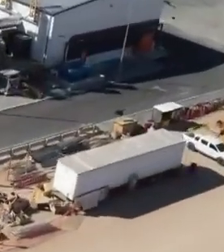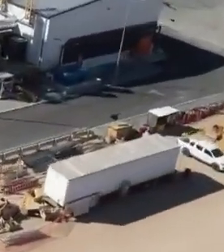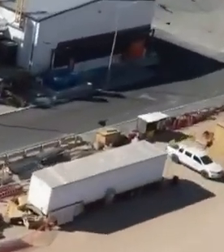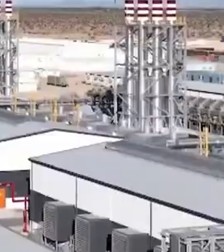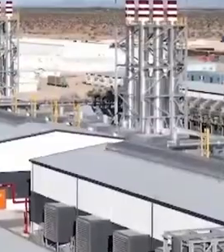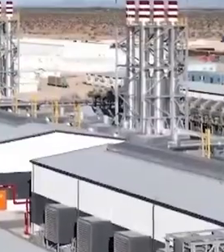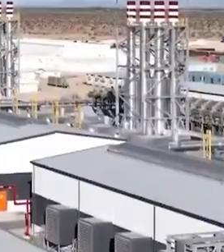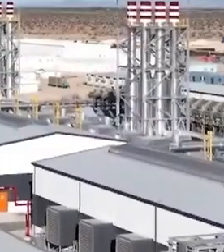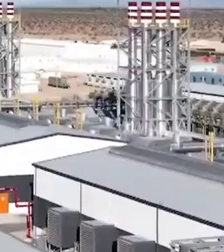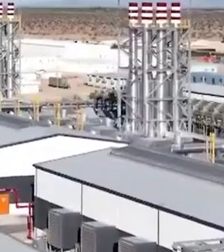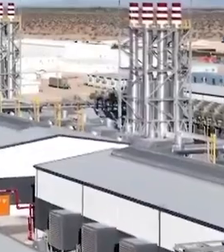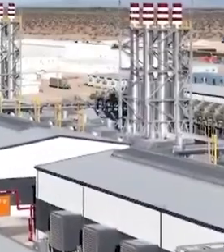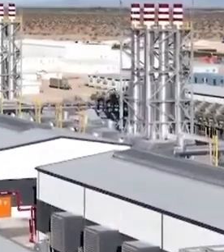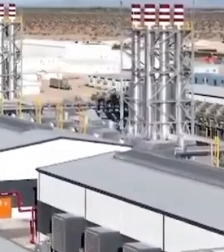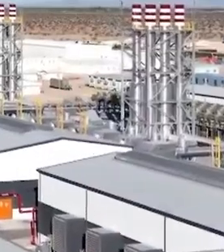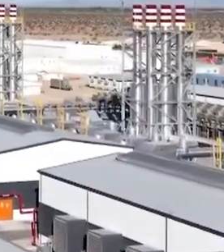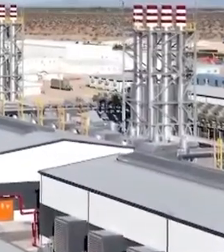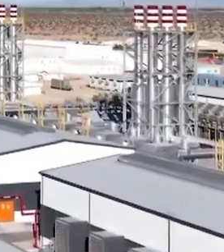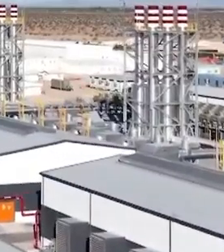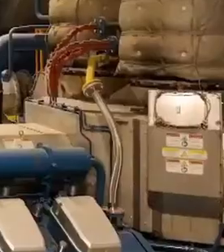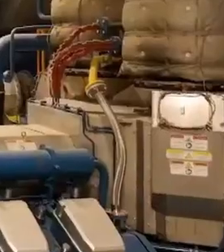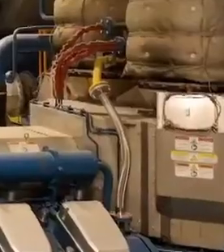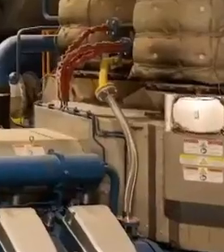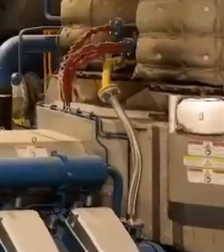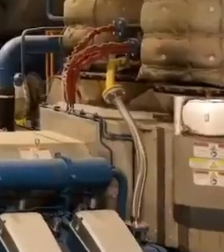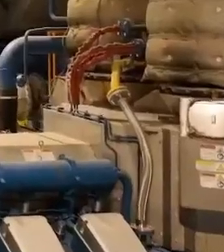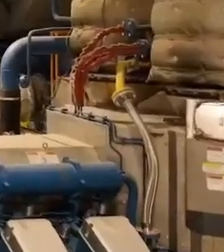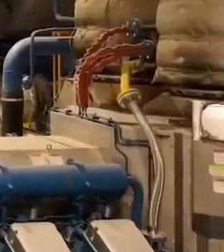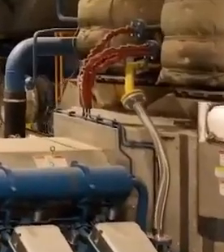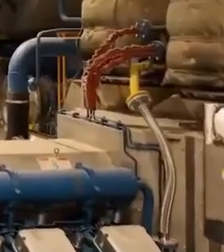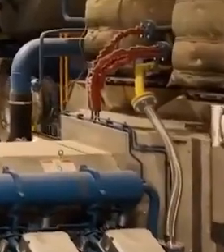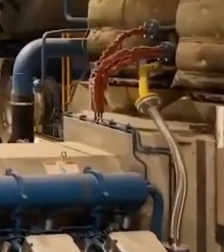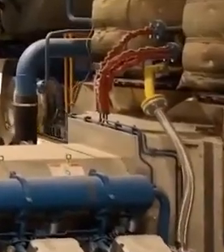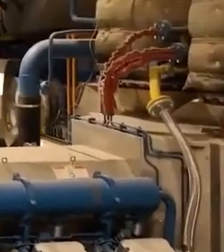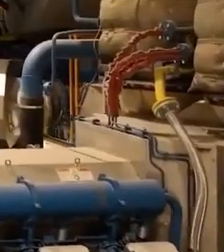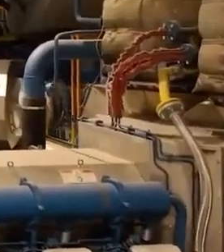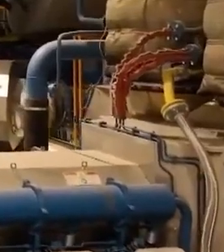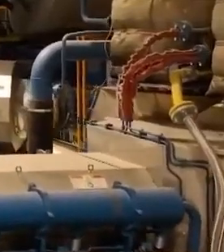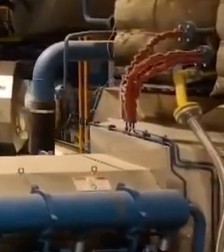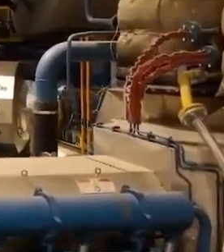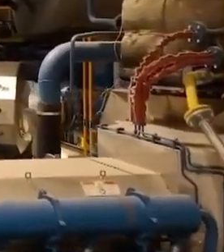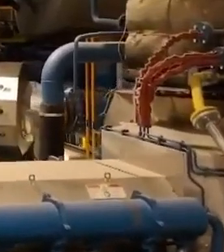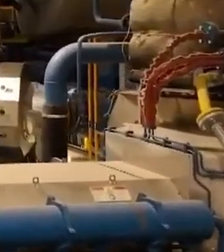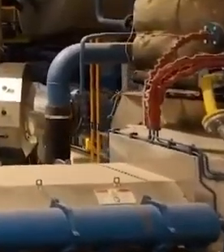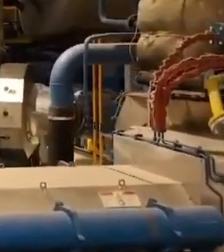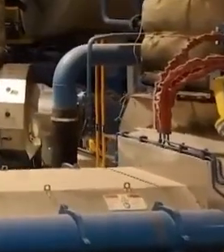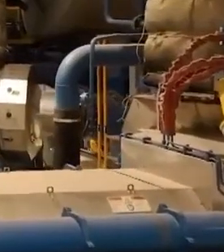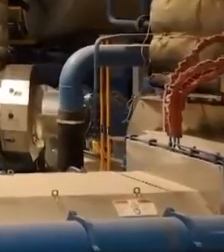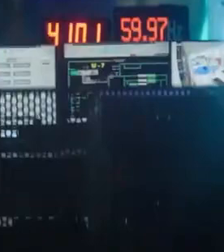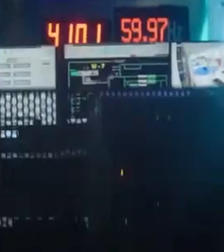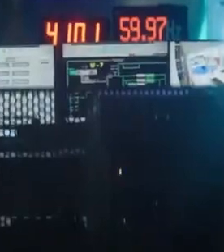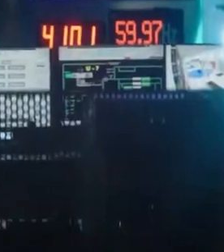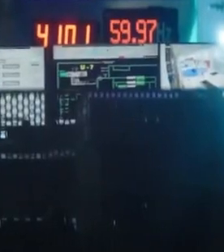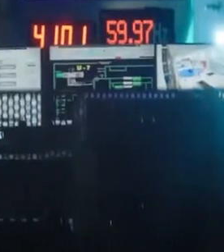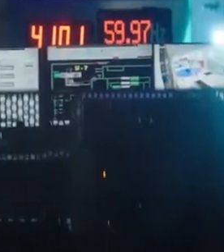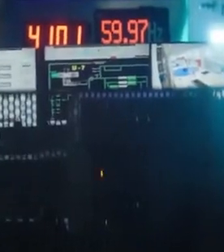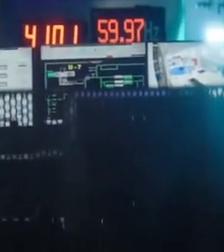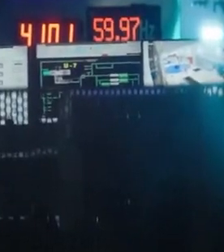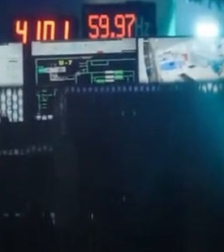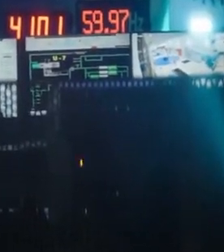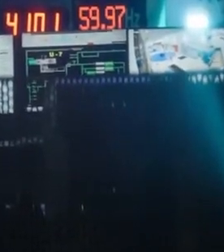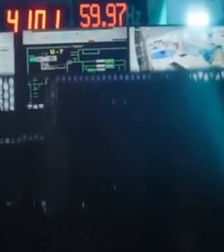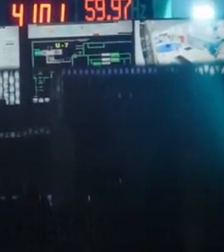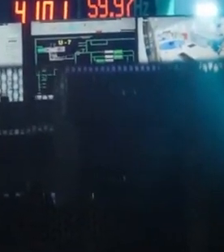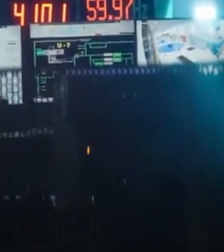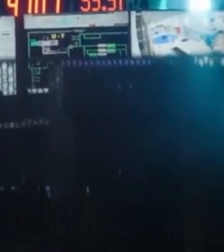Estas centrales aportarán energía en el corto plazo. Por su diseño, pueden utilizar distintos combustibles, lo que brinda flexibilidad a